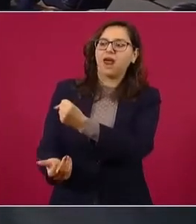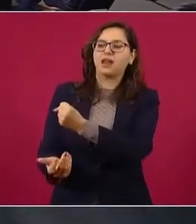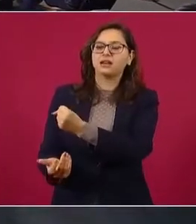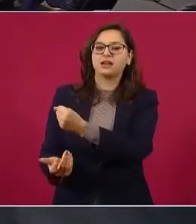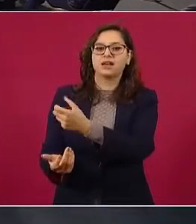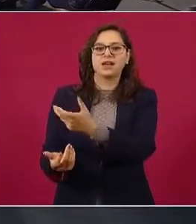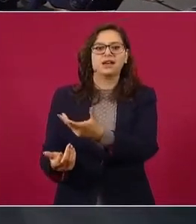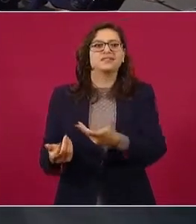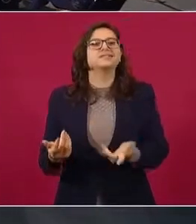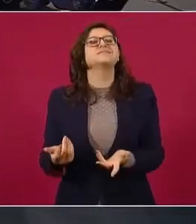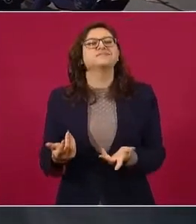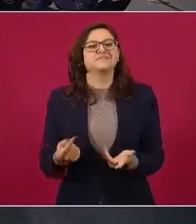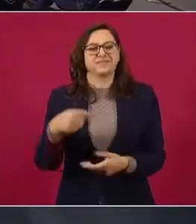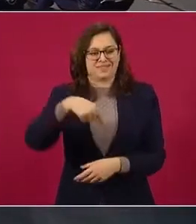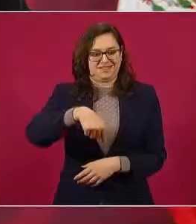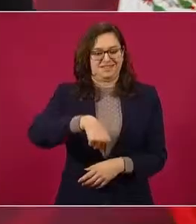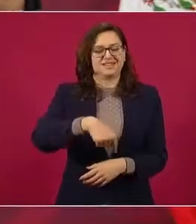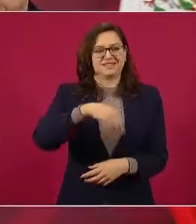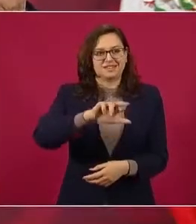Tuvimos de